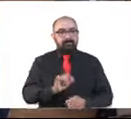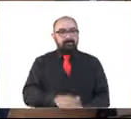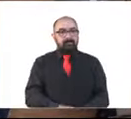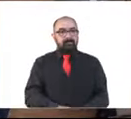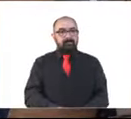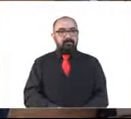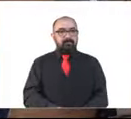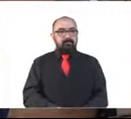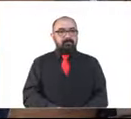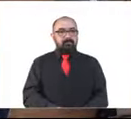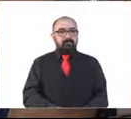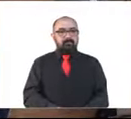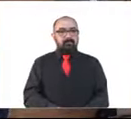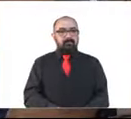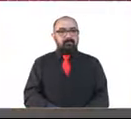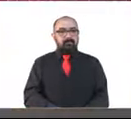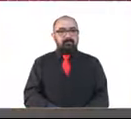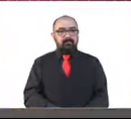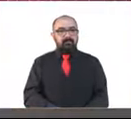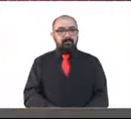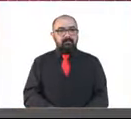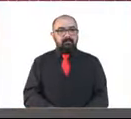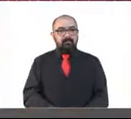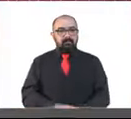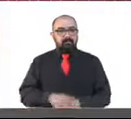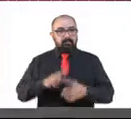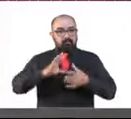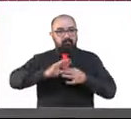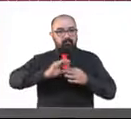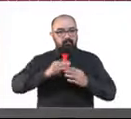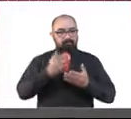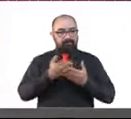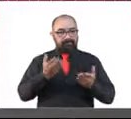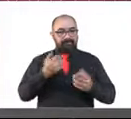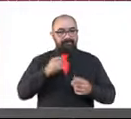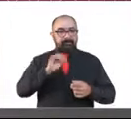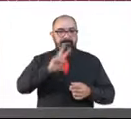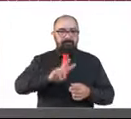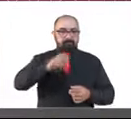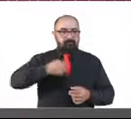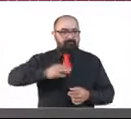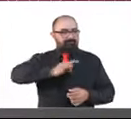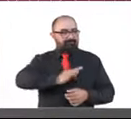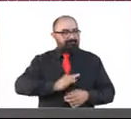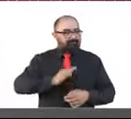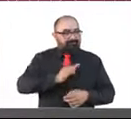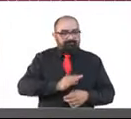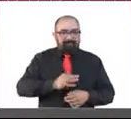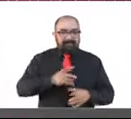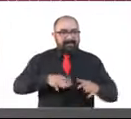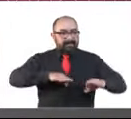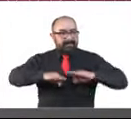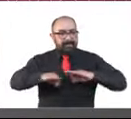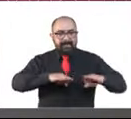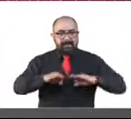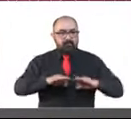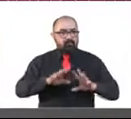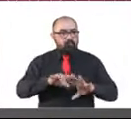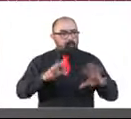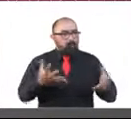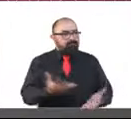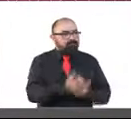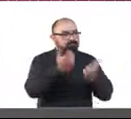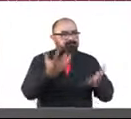Adelante con su aportación, doctor Villalobos. Comentando, yo quisiera felicitar el trabajo maravilloso que se ha hecho con la